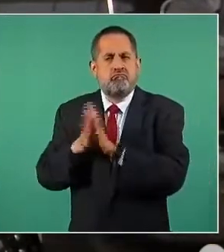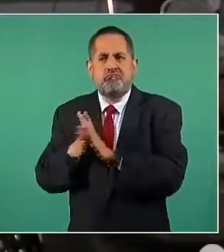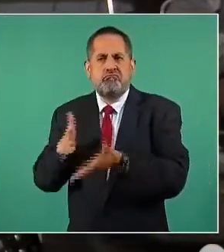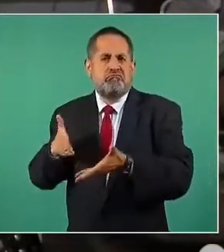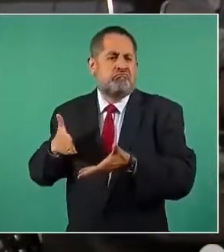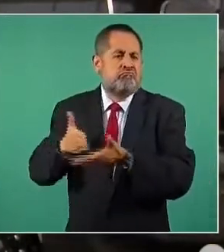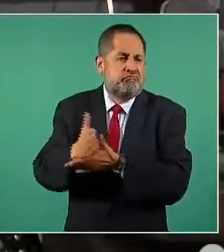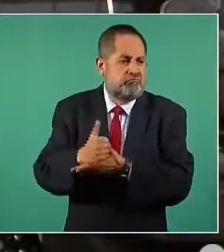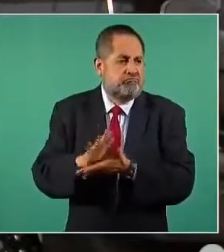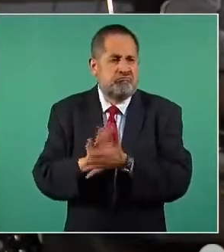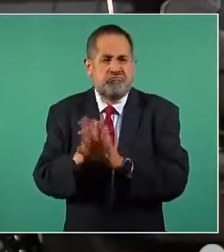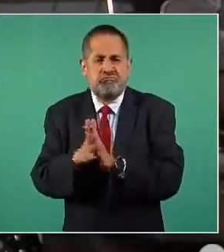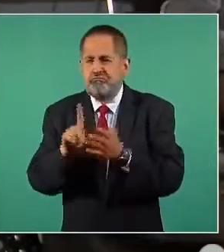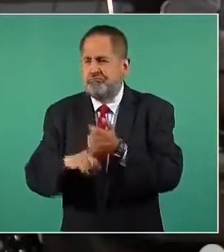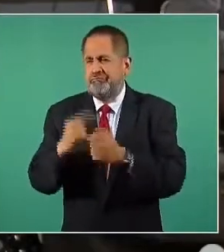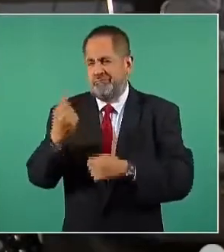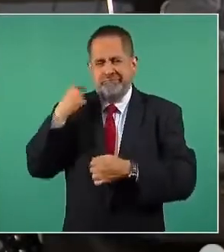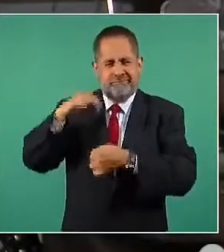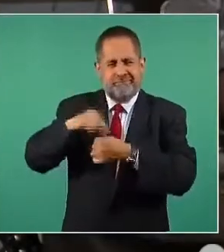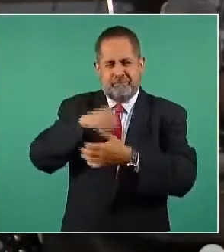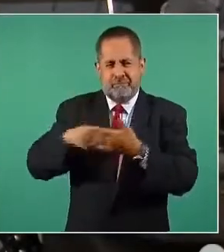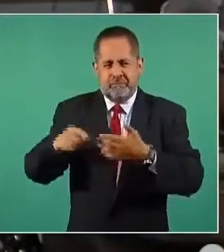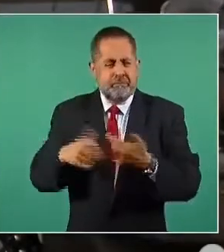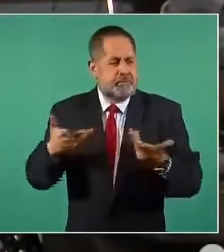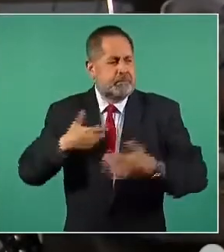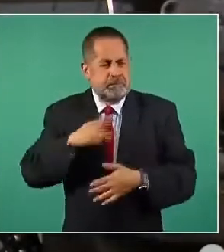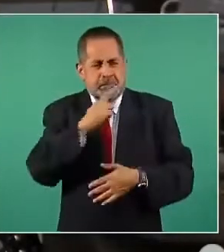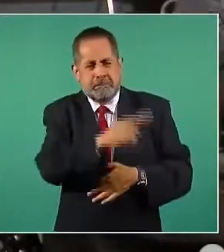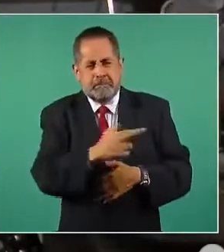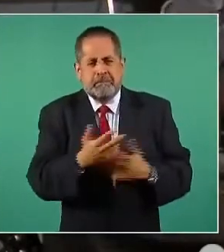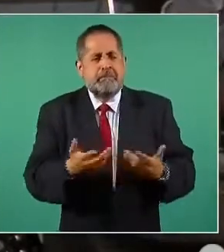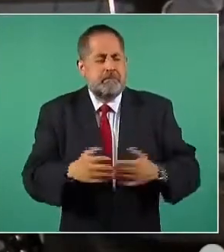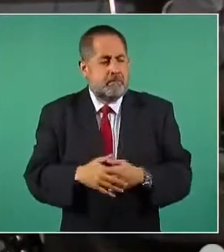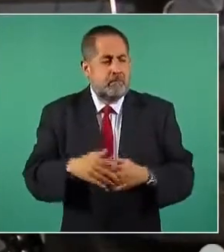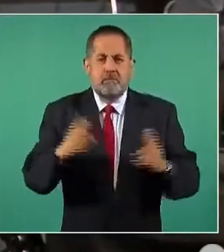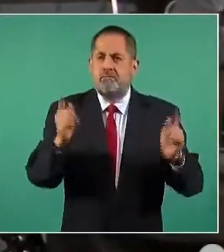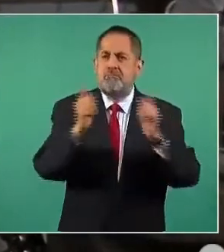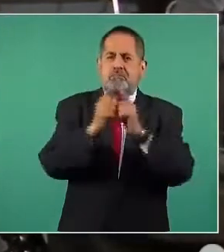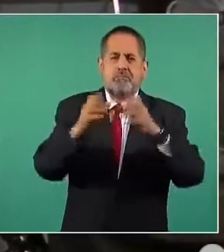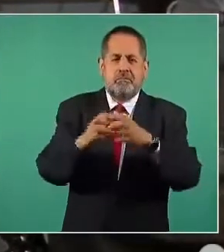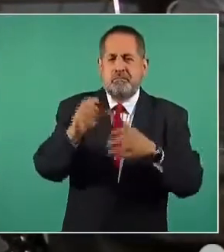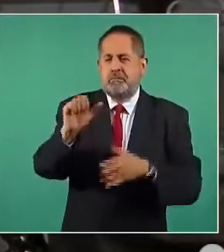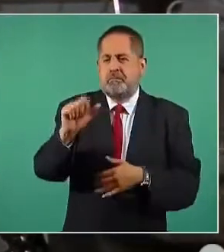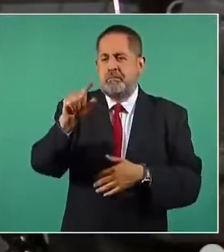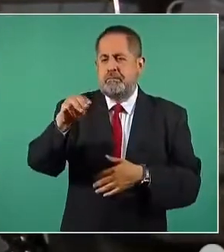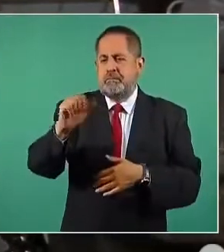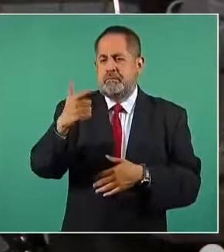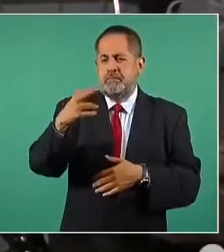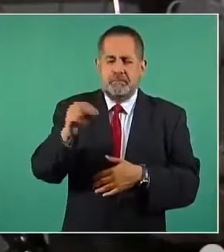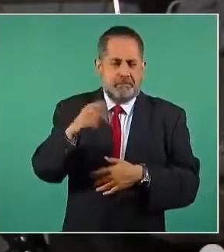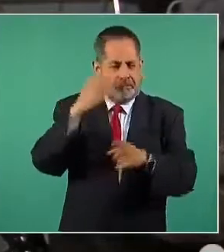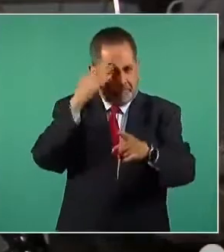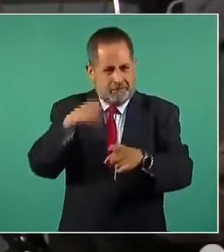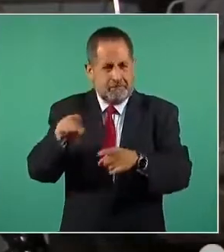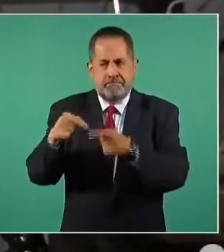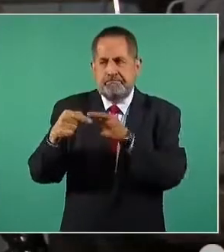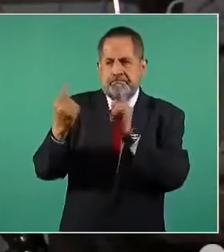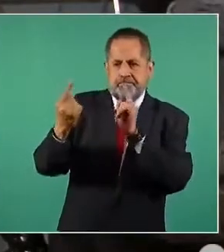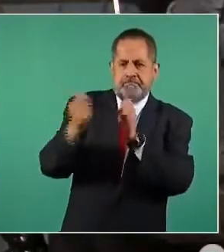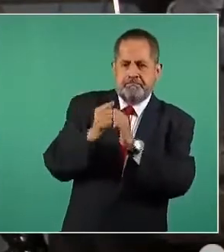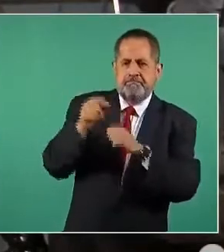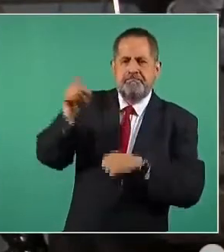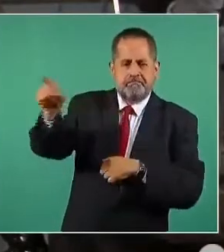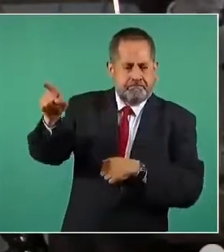las elecciones pasadas. ¿Qué respondería a esto? Sobre todo porque se reúnen con Luis Almagro y sabemos que también ha tenido diferencias